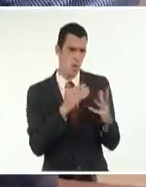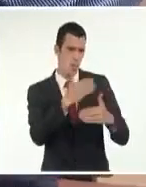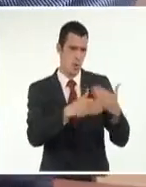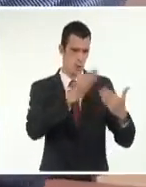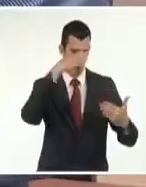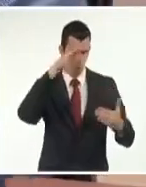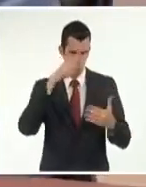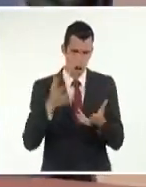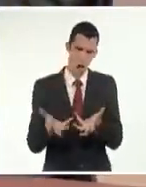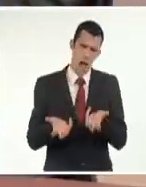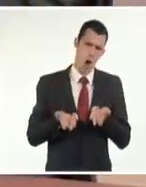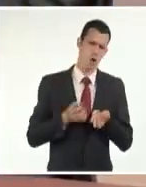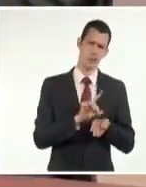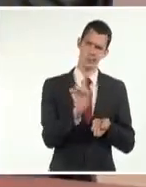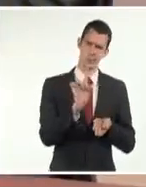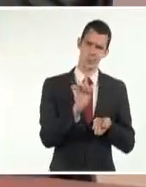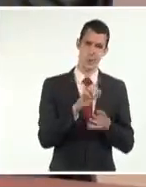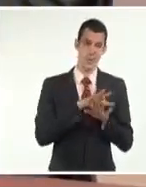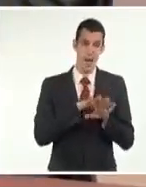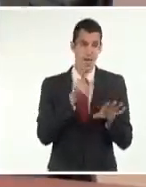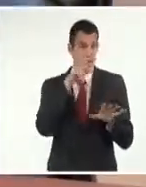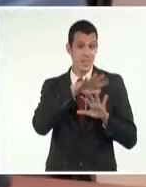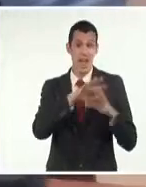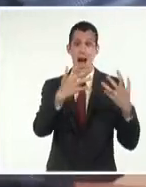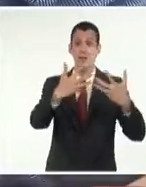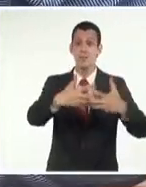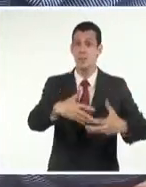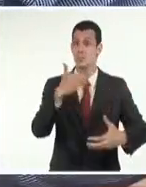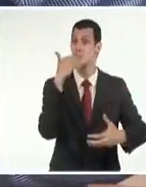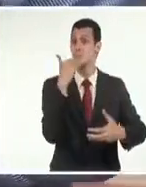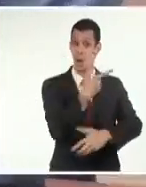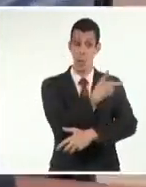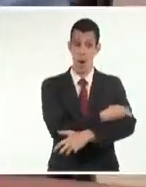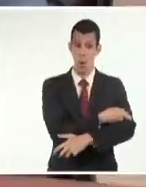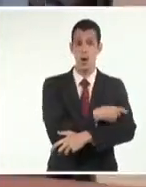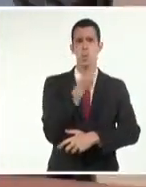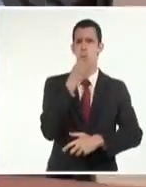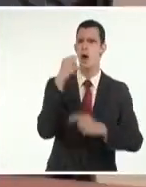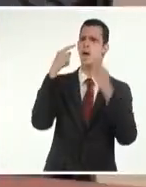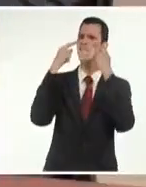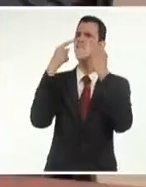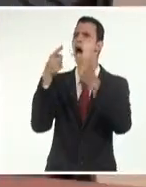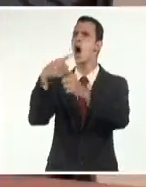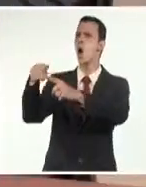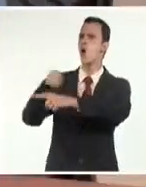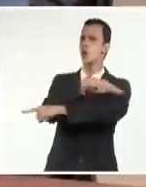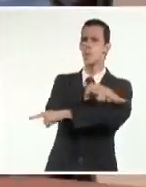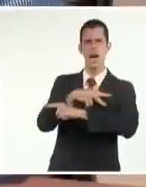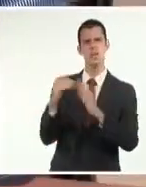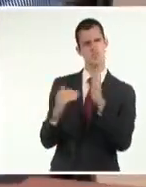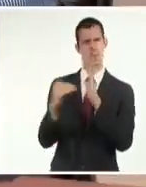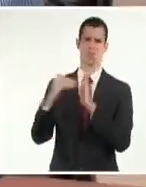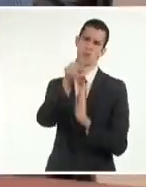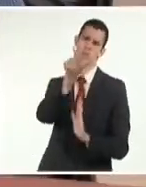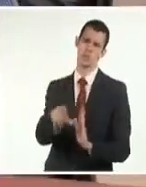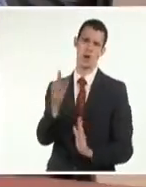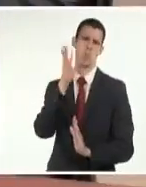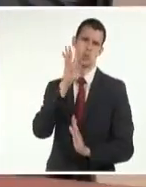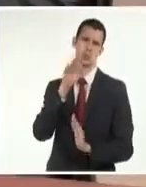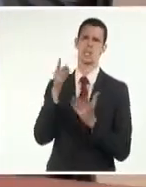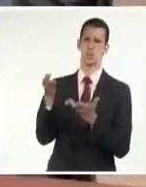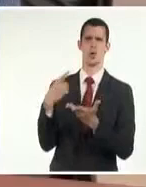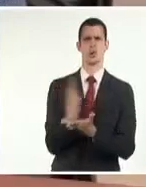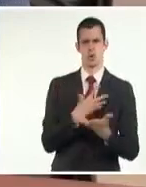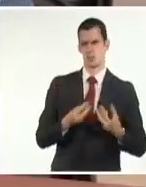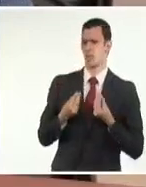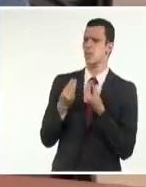con esas vacunas cubanas podemos resolver los problemas de millones en el mundo, y sobre todo de los millones que tienen menos y que hoy viven